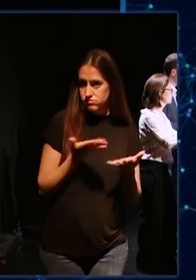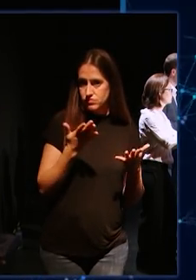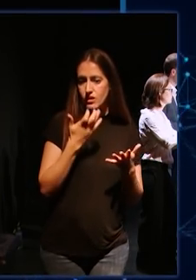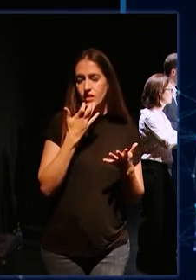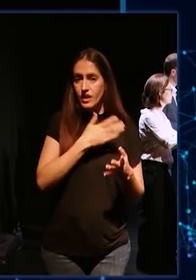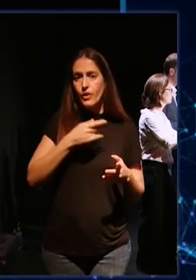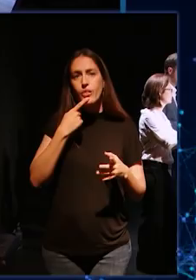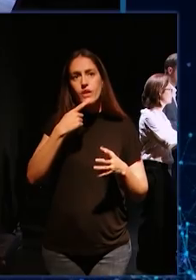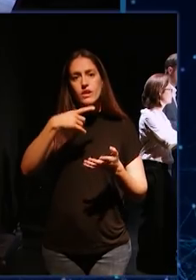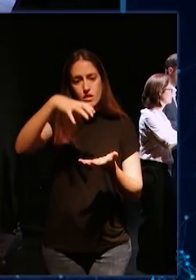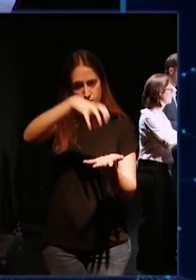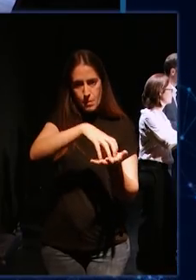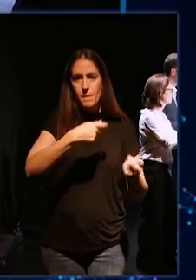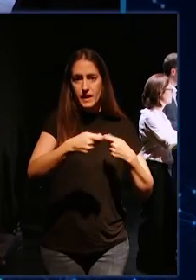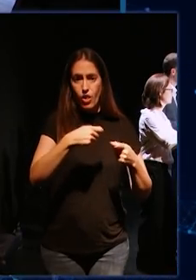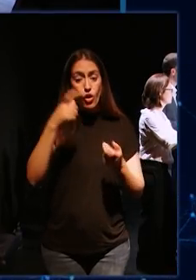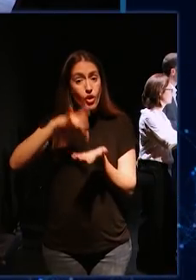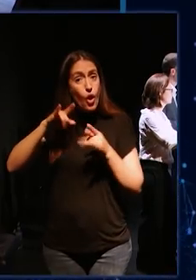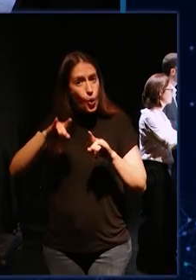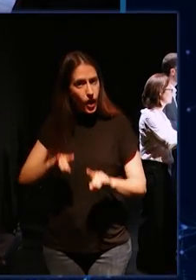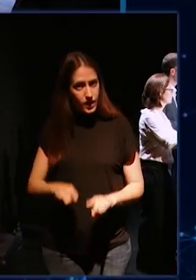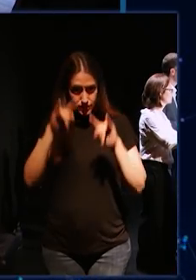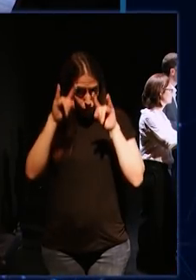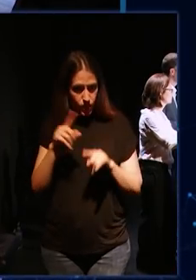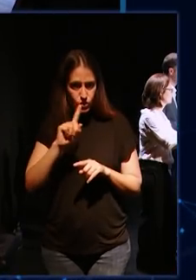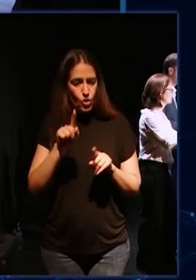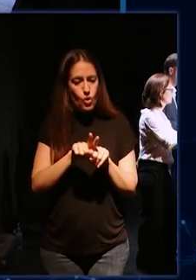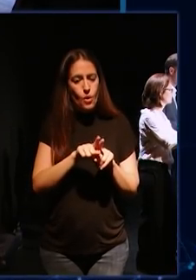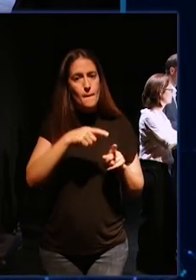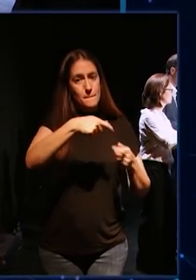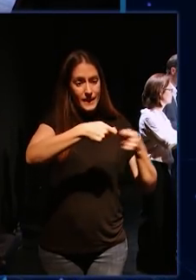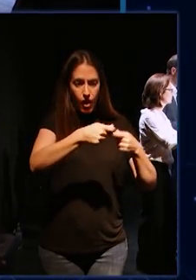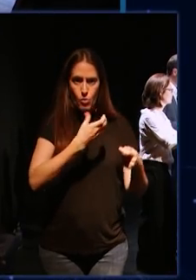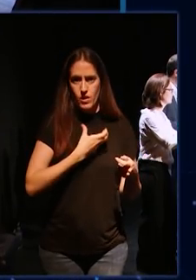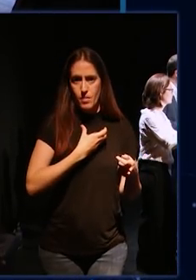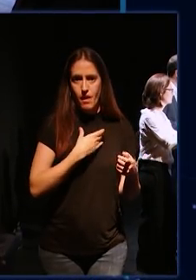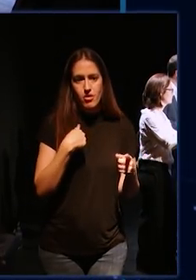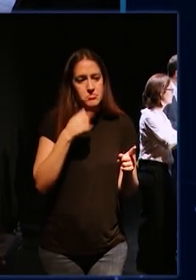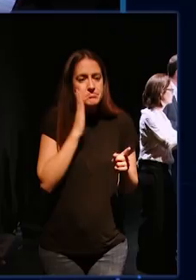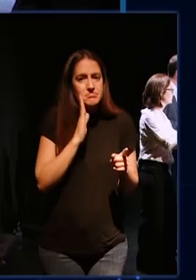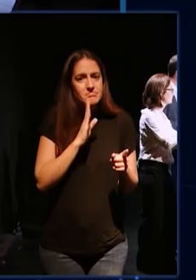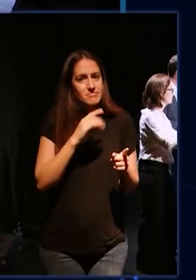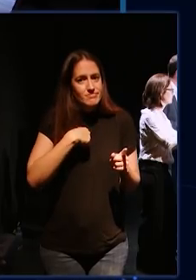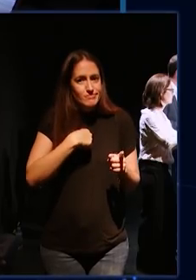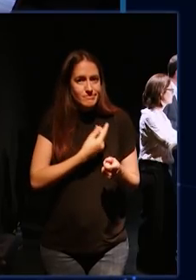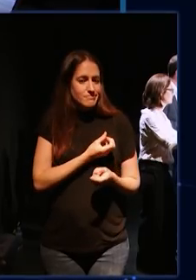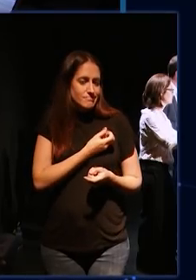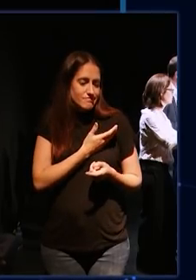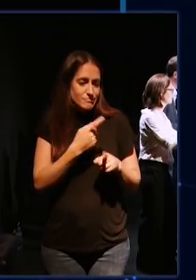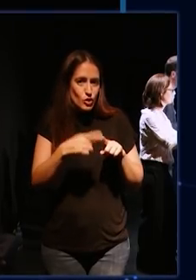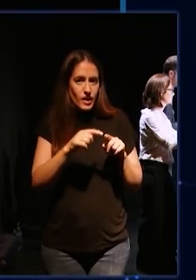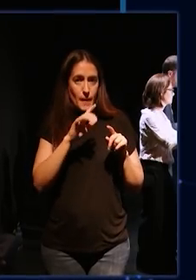sino el mercado municipal, el de las paradas de toda la vida, que yo es un mercado que me lo quiero mucho porque nosotros en casa hemos tenido una parada durante 10 años